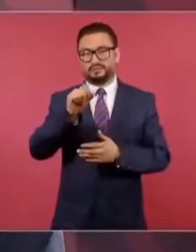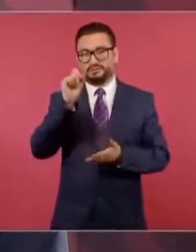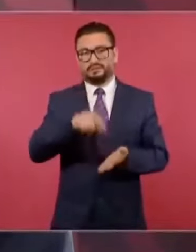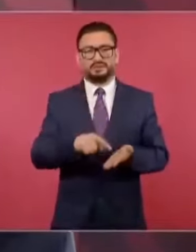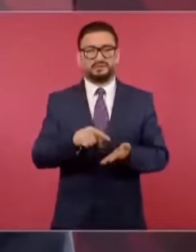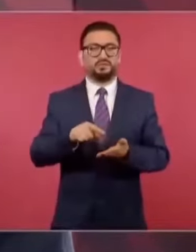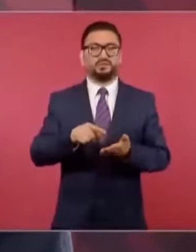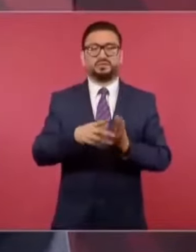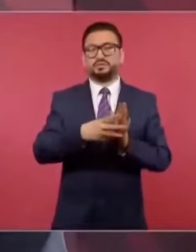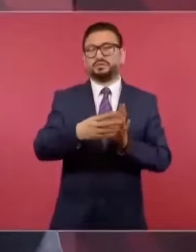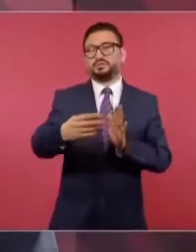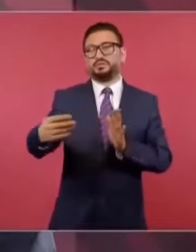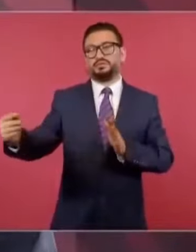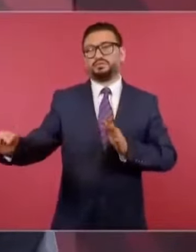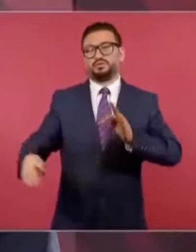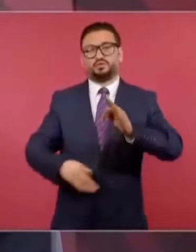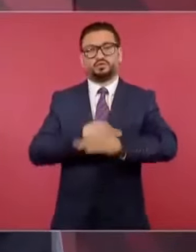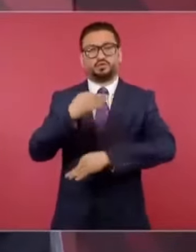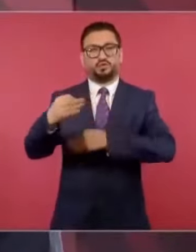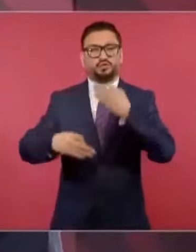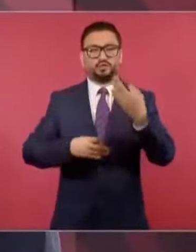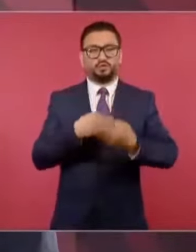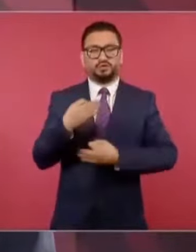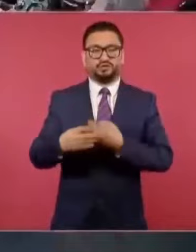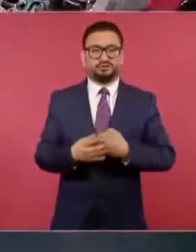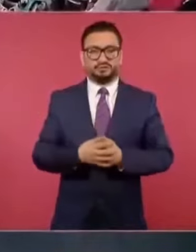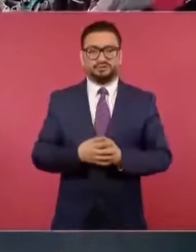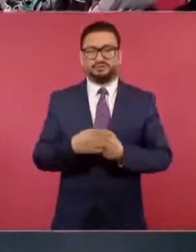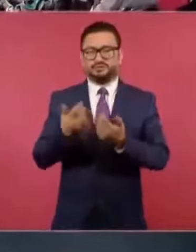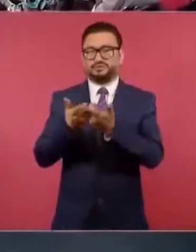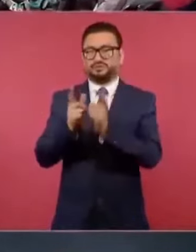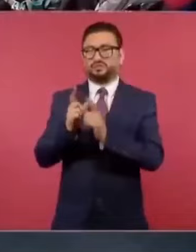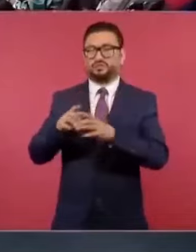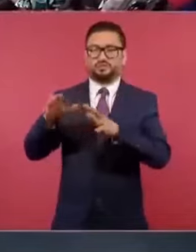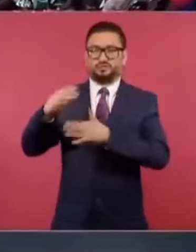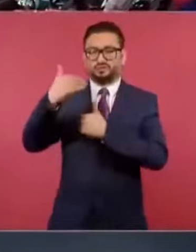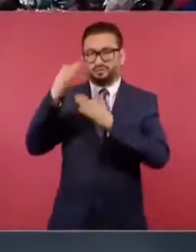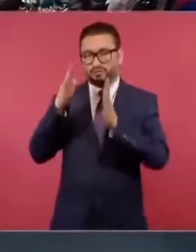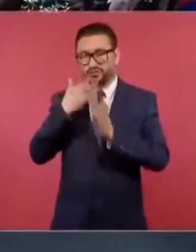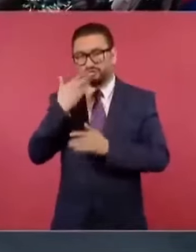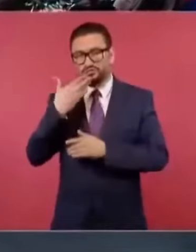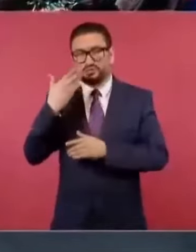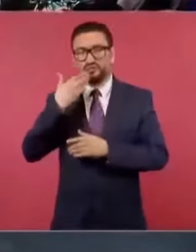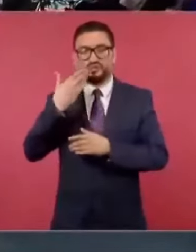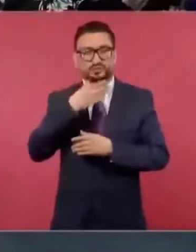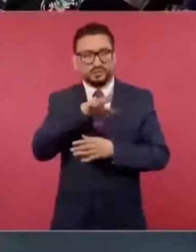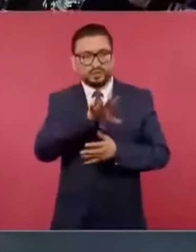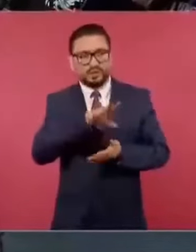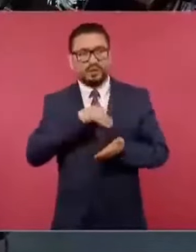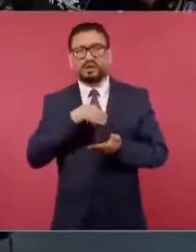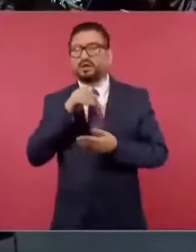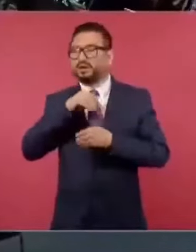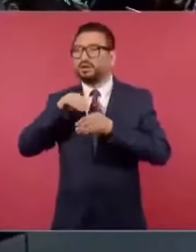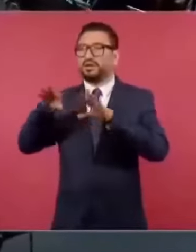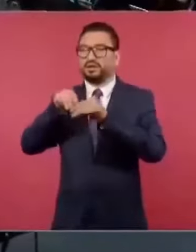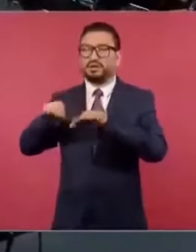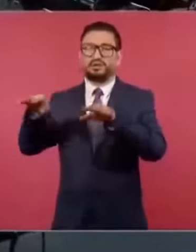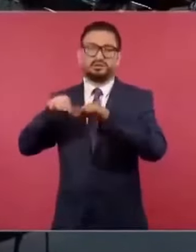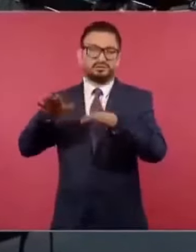y todos los que forman parte del bloque conservador, que son voceros del